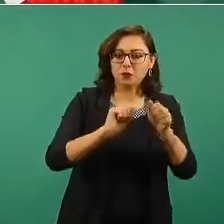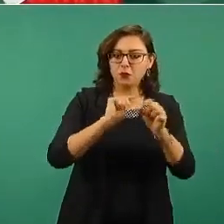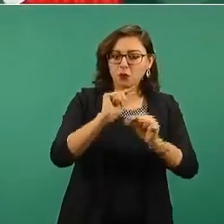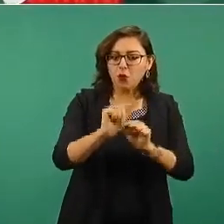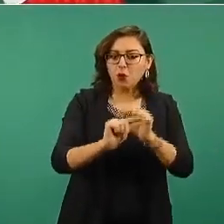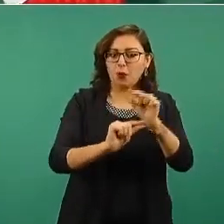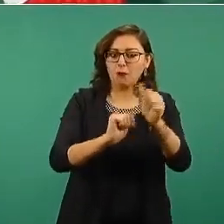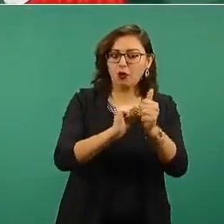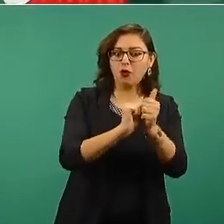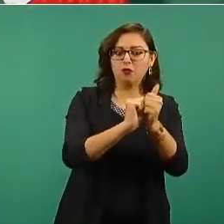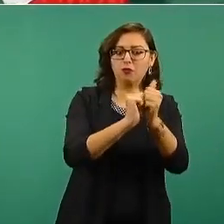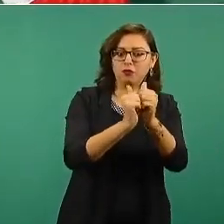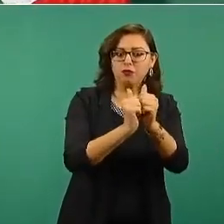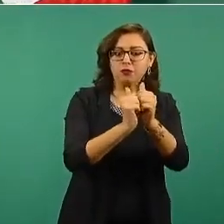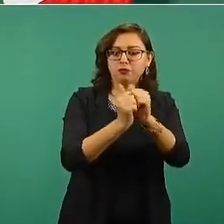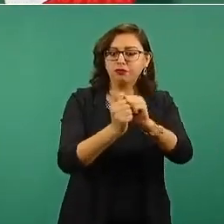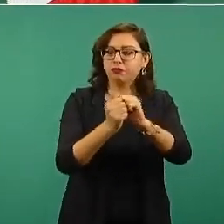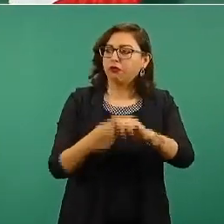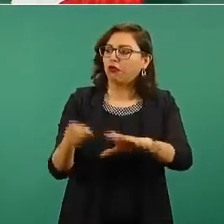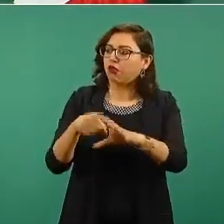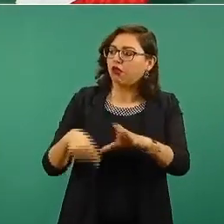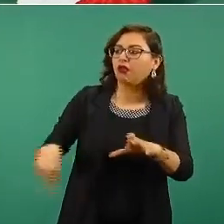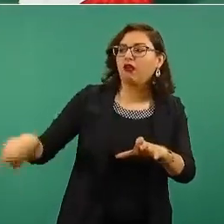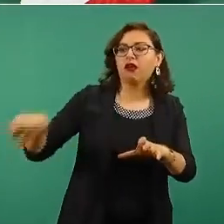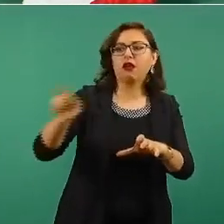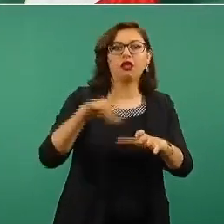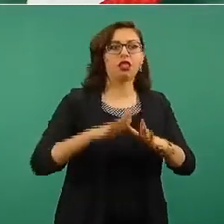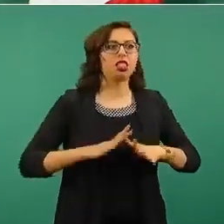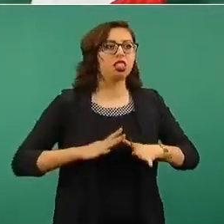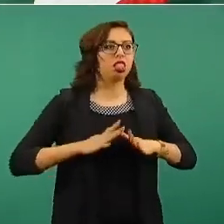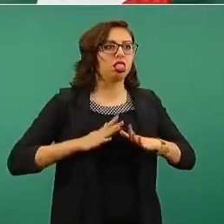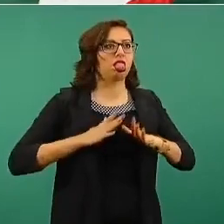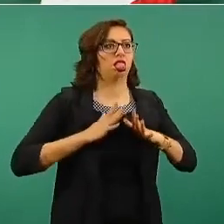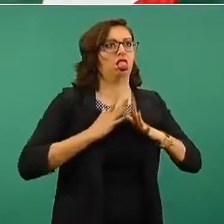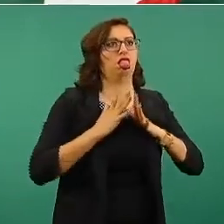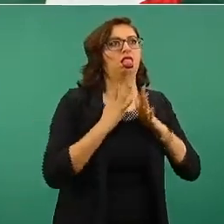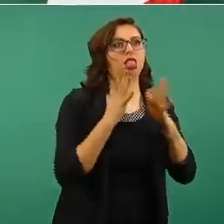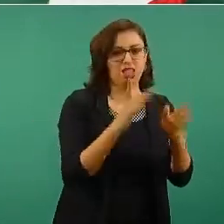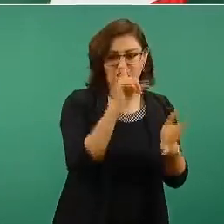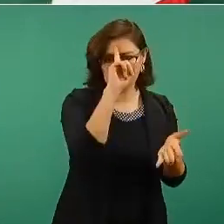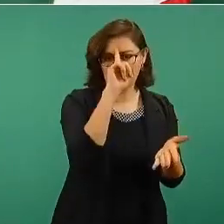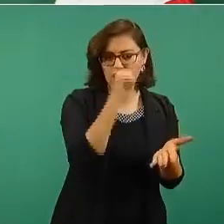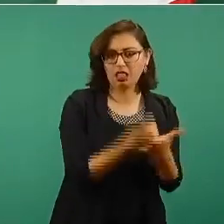ellos podían hacer eso, porque tenían el control